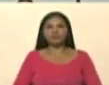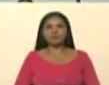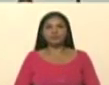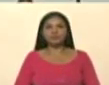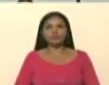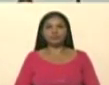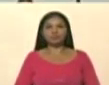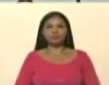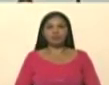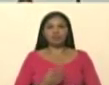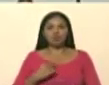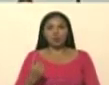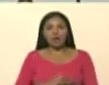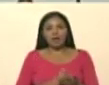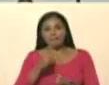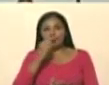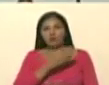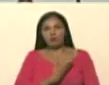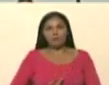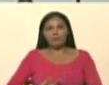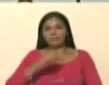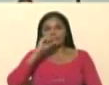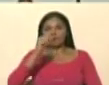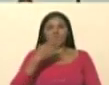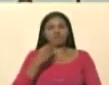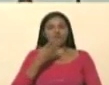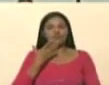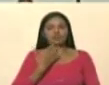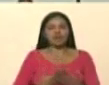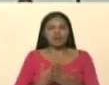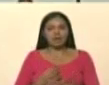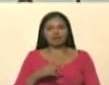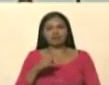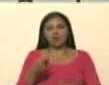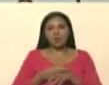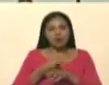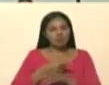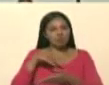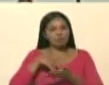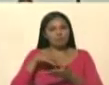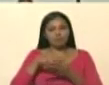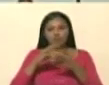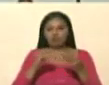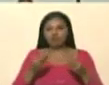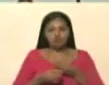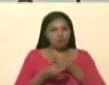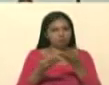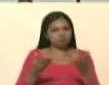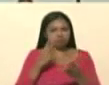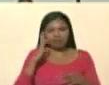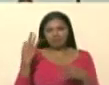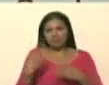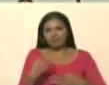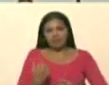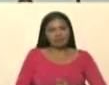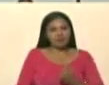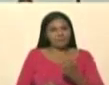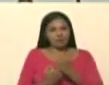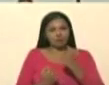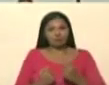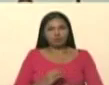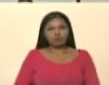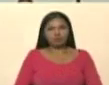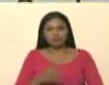para con su hermano nicolás maduro moros muchas gracias rafael lacava por todas tus expresiones sinceras de apoyo